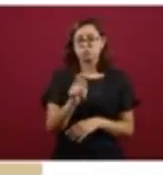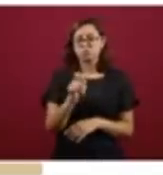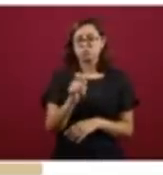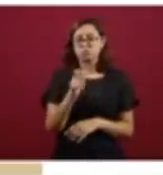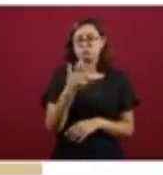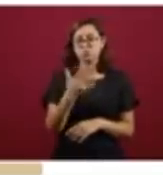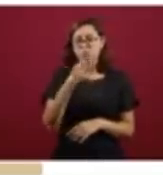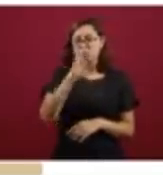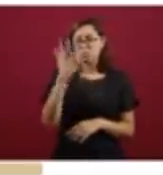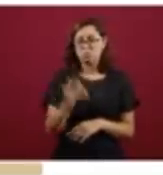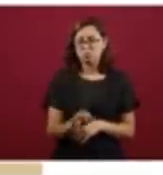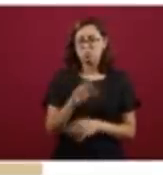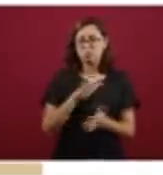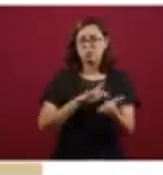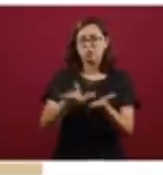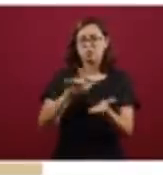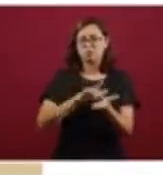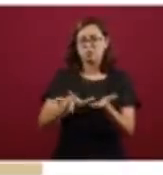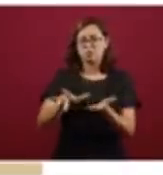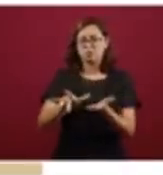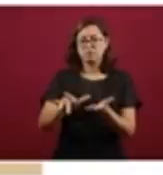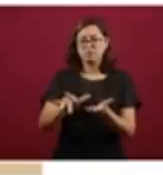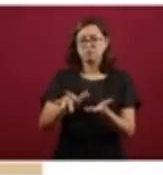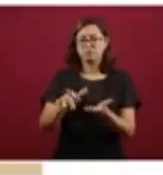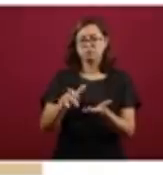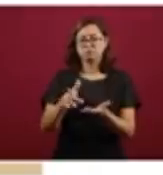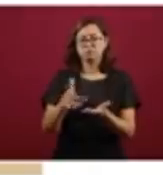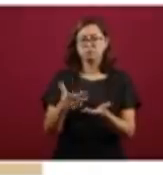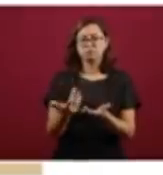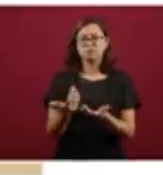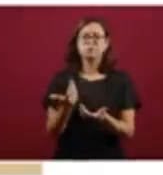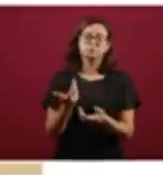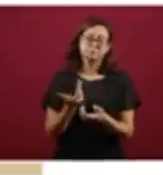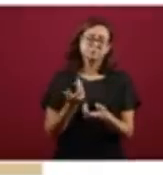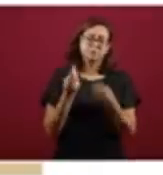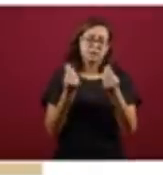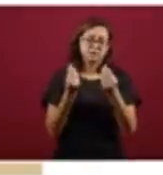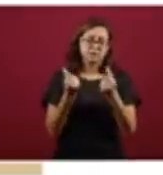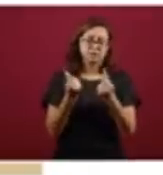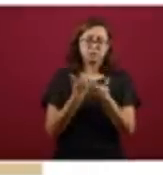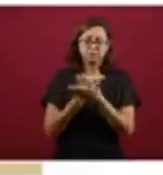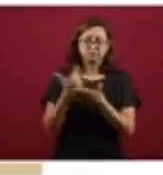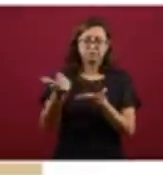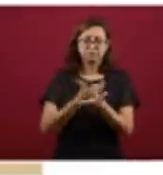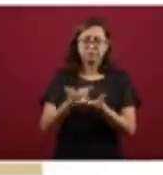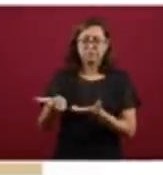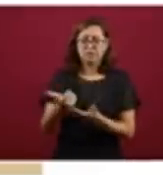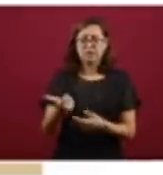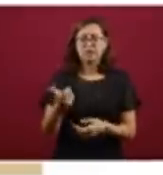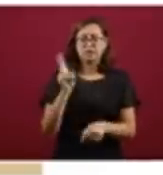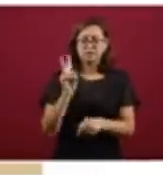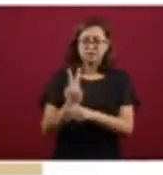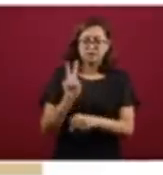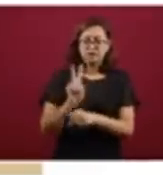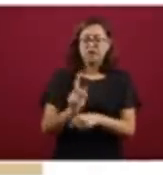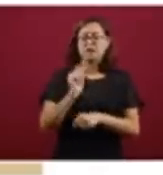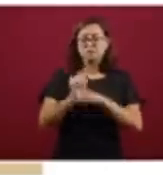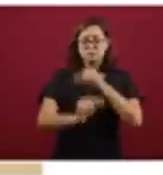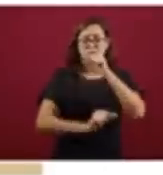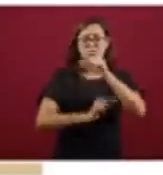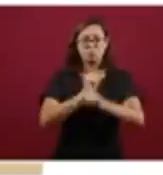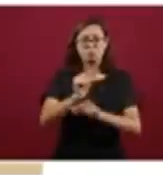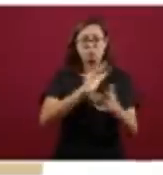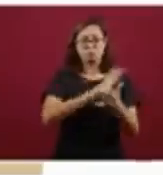41.55% para recibir el apoyo en operativo supervisado. Ese porcentaje es el que estamos migrando poco a